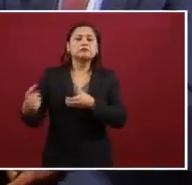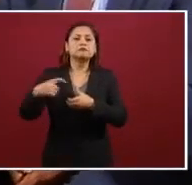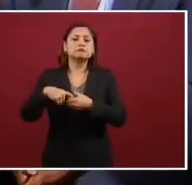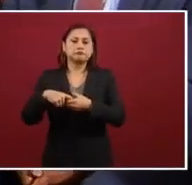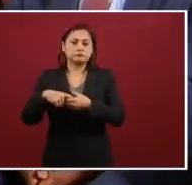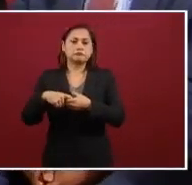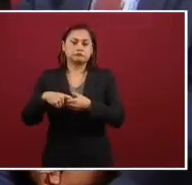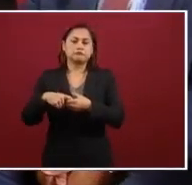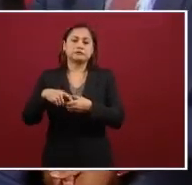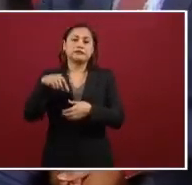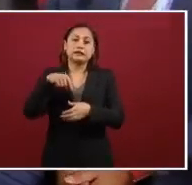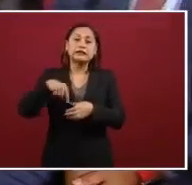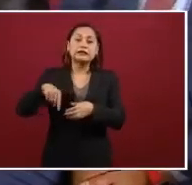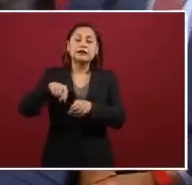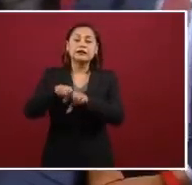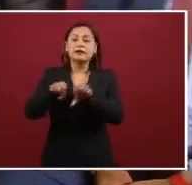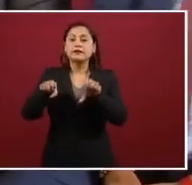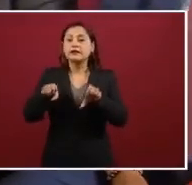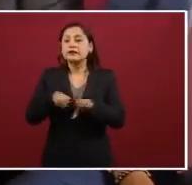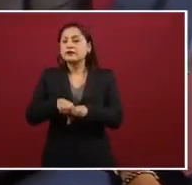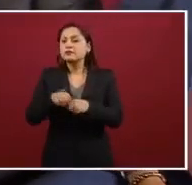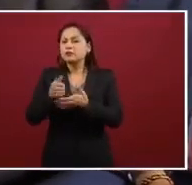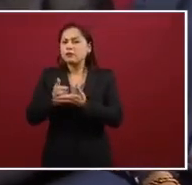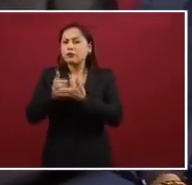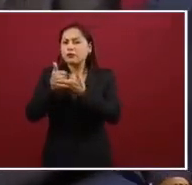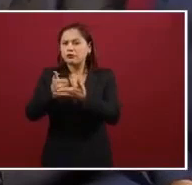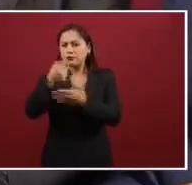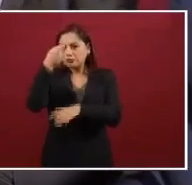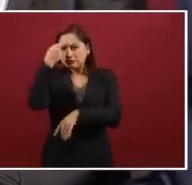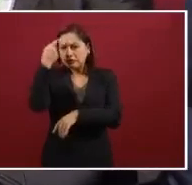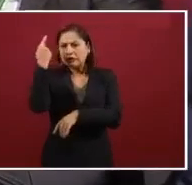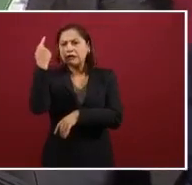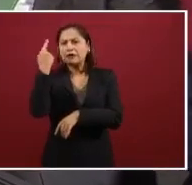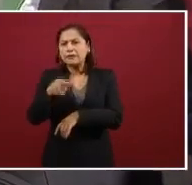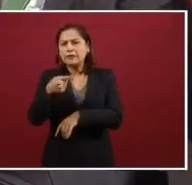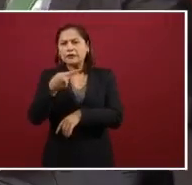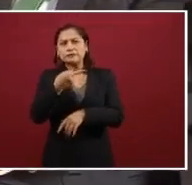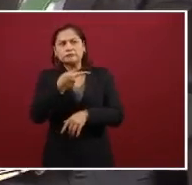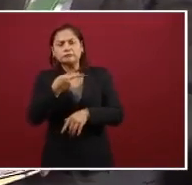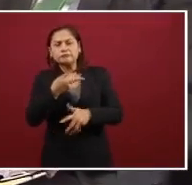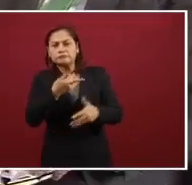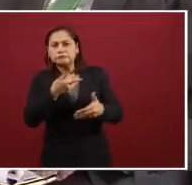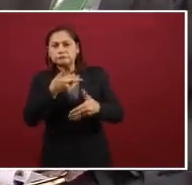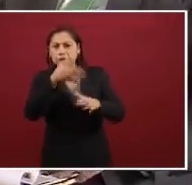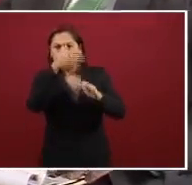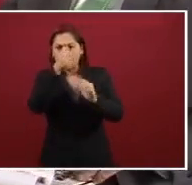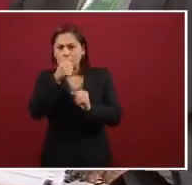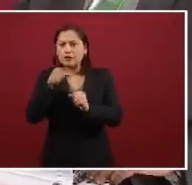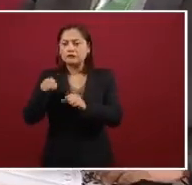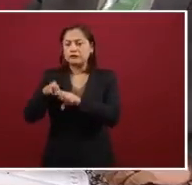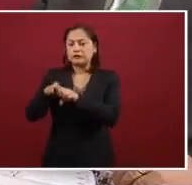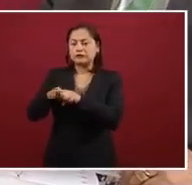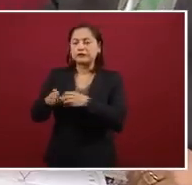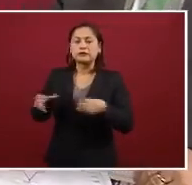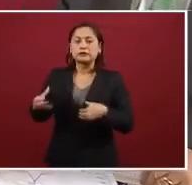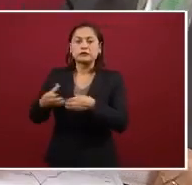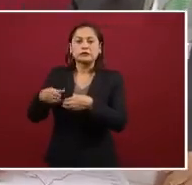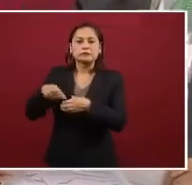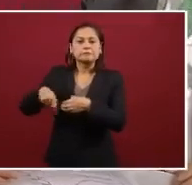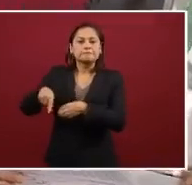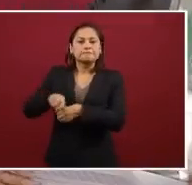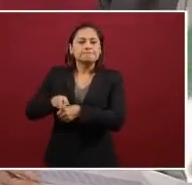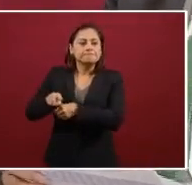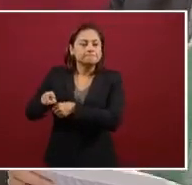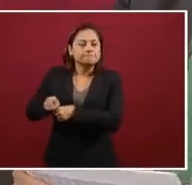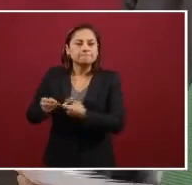para dar respuesta a este compromiso para llevar a la